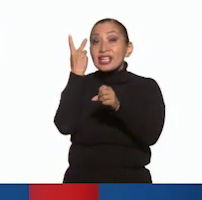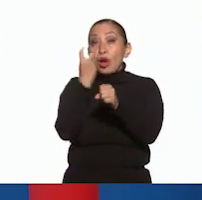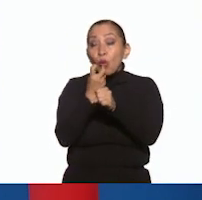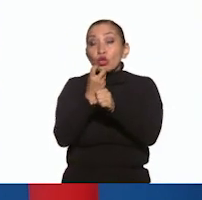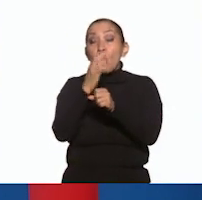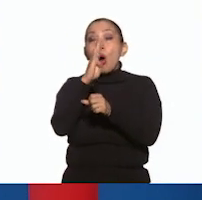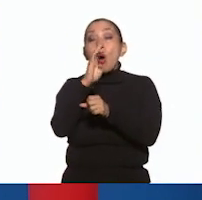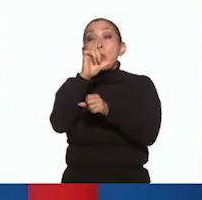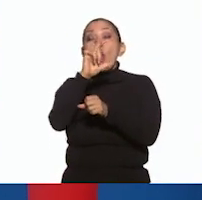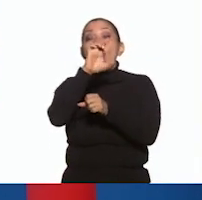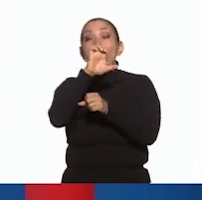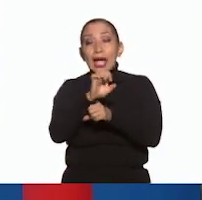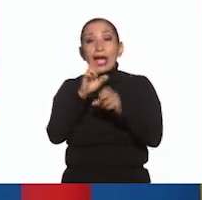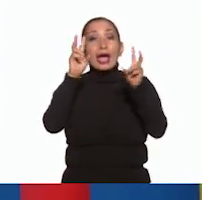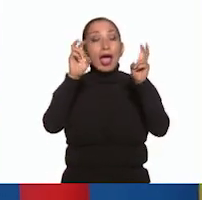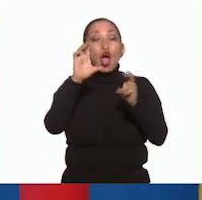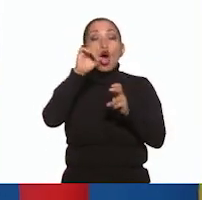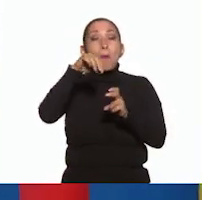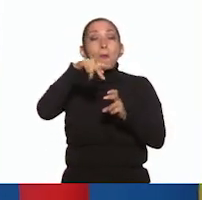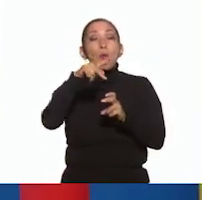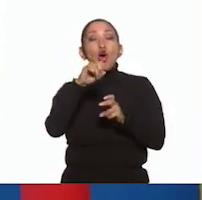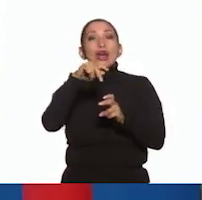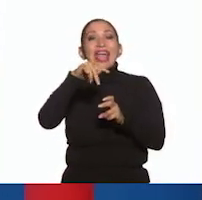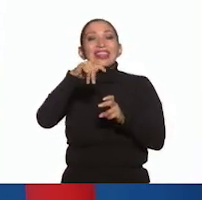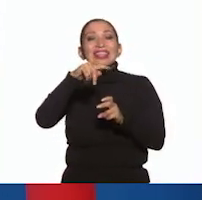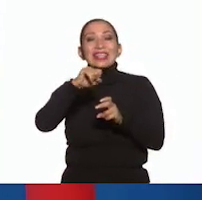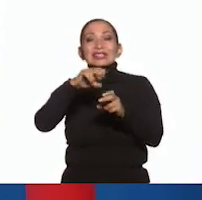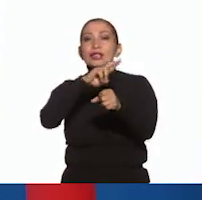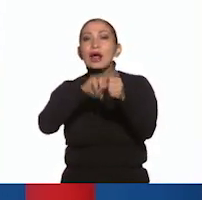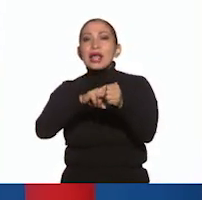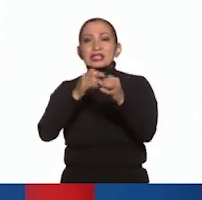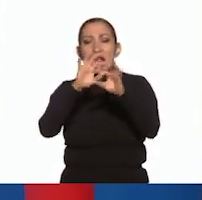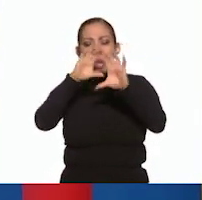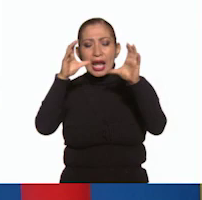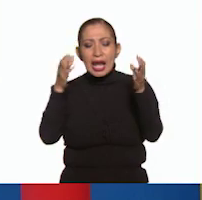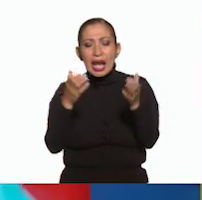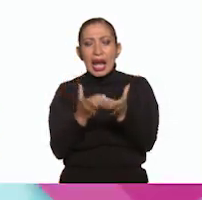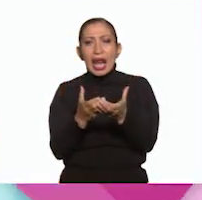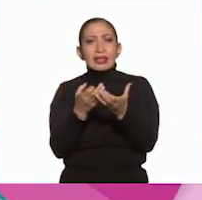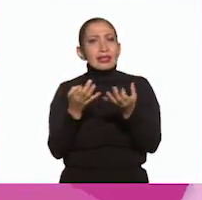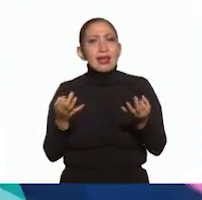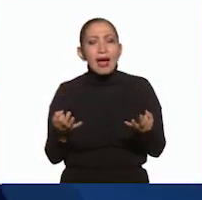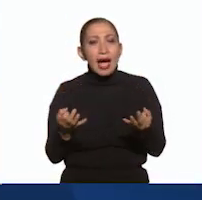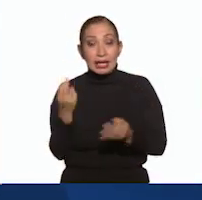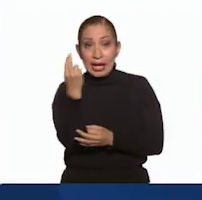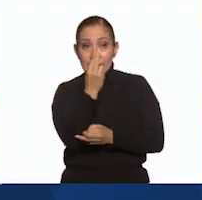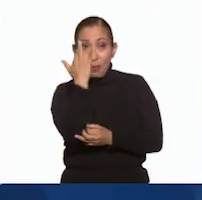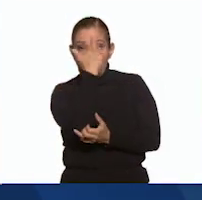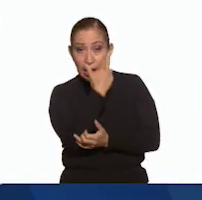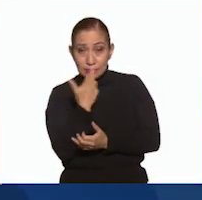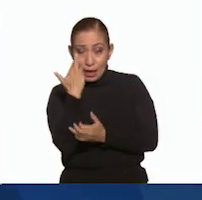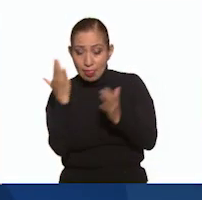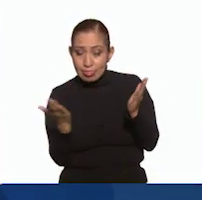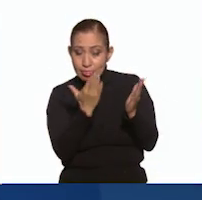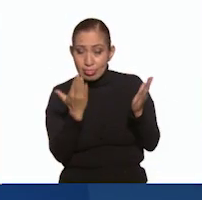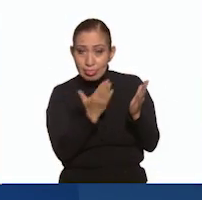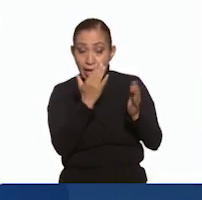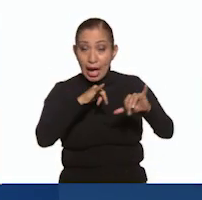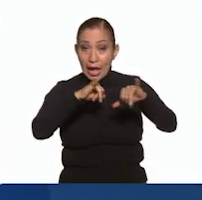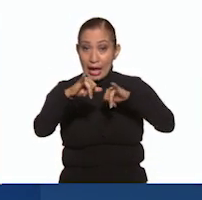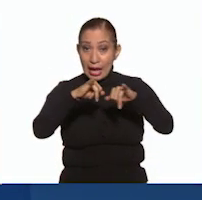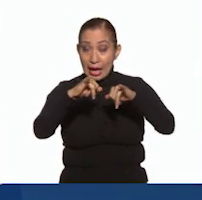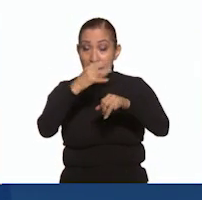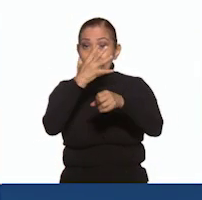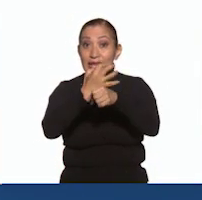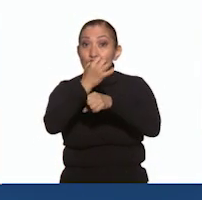bloque titulado Componentes naturales de la Tierra. Para ello, necesitamos revisar nuestro libro de geografía